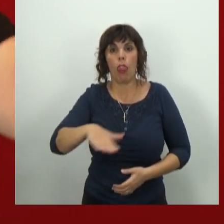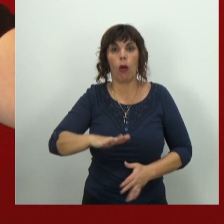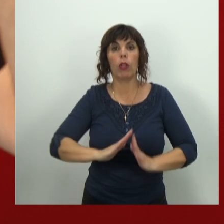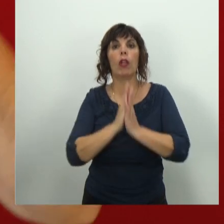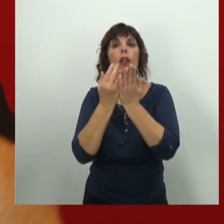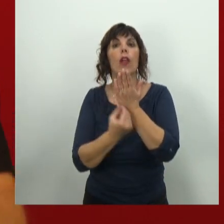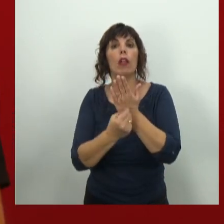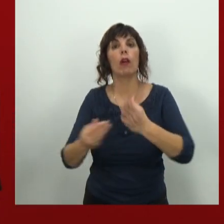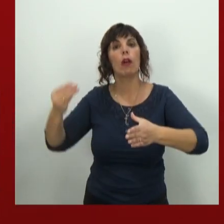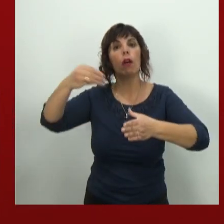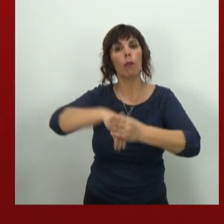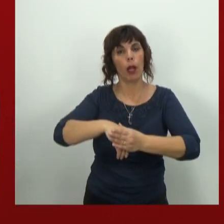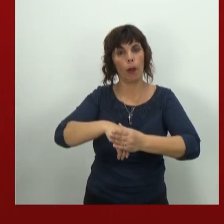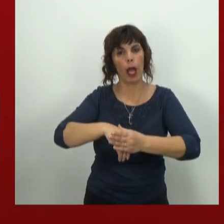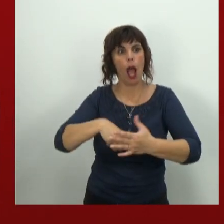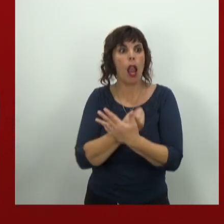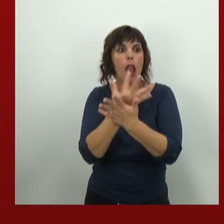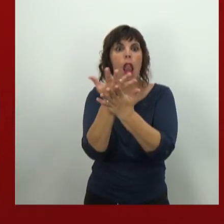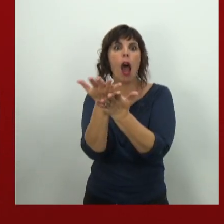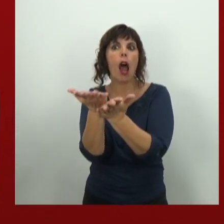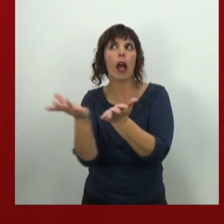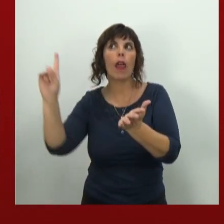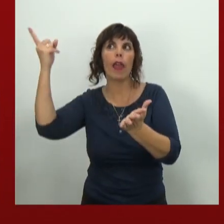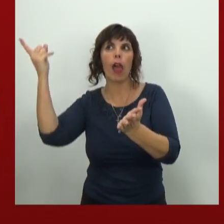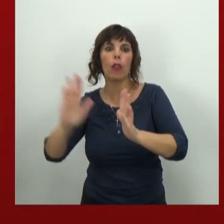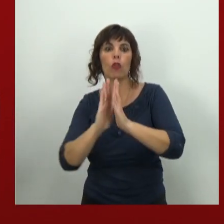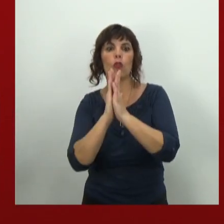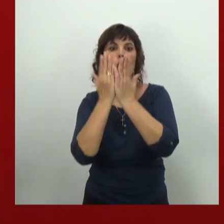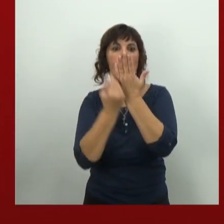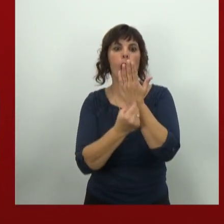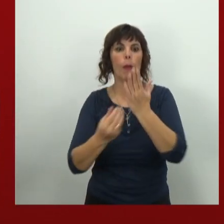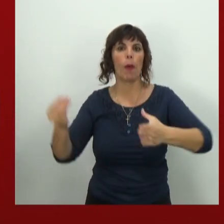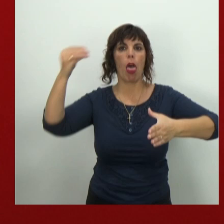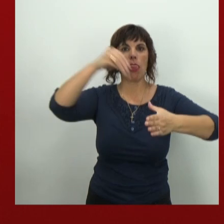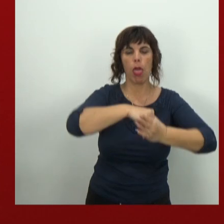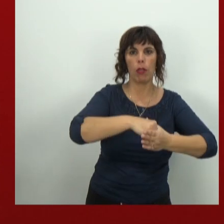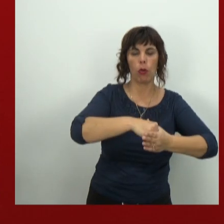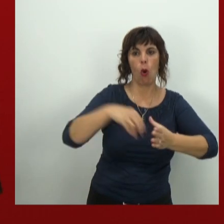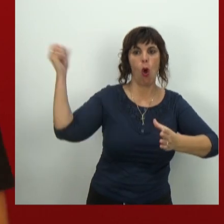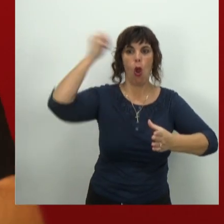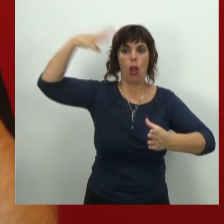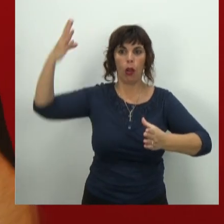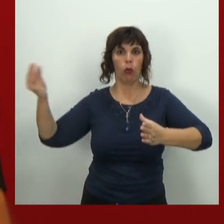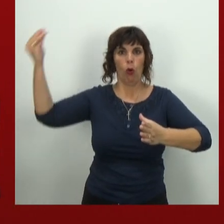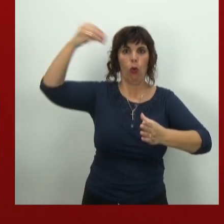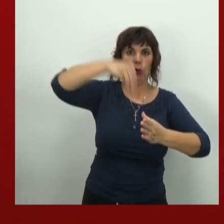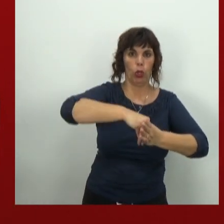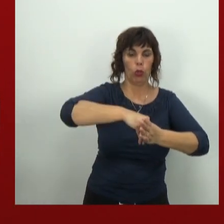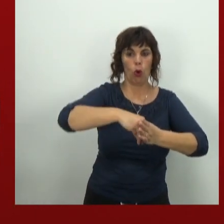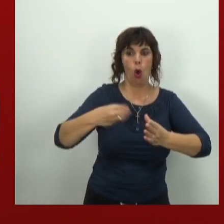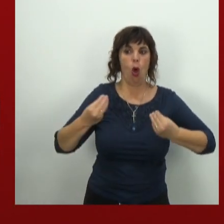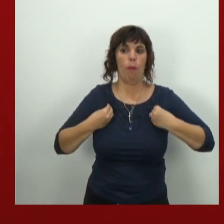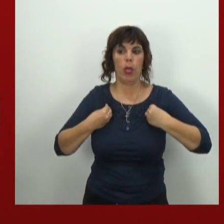Su gracia lo metió en la palabra. Su luz lo metió en la palabra. Su vida lo metió en la